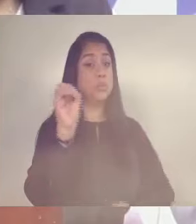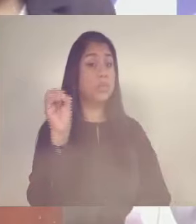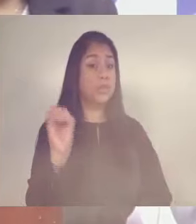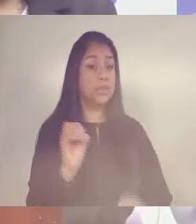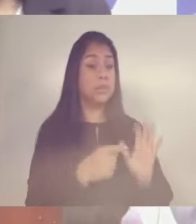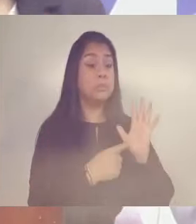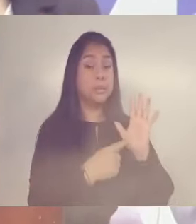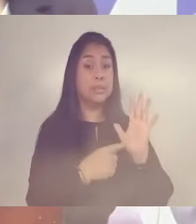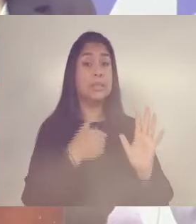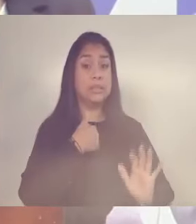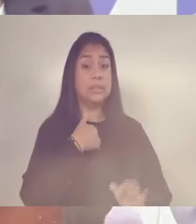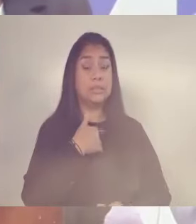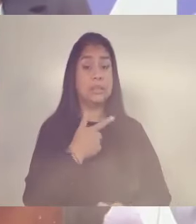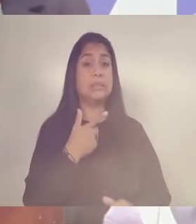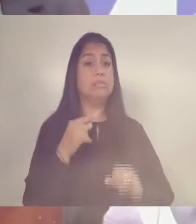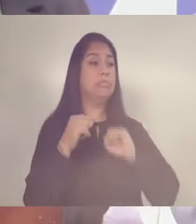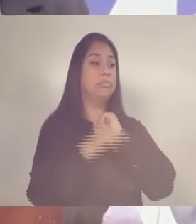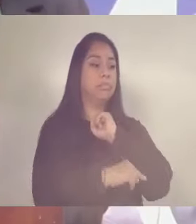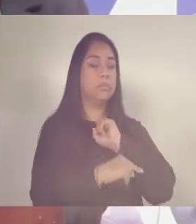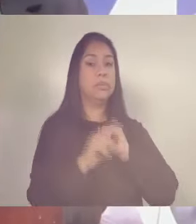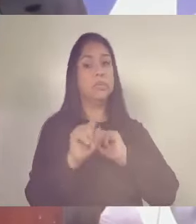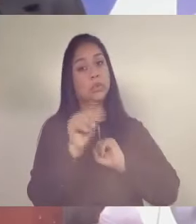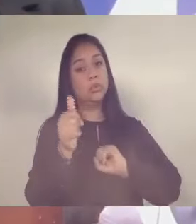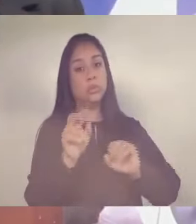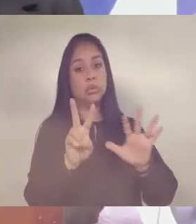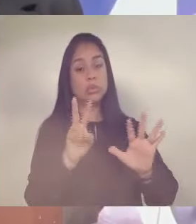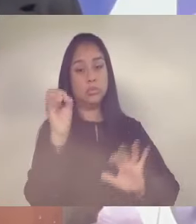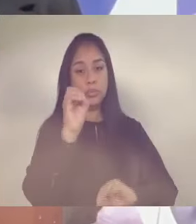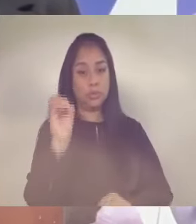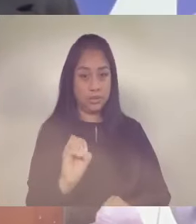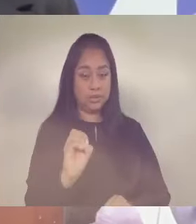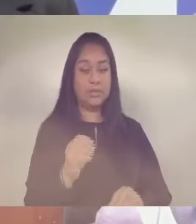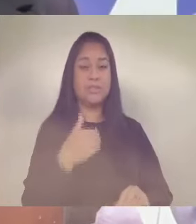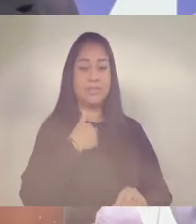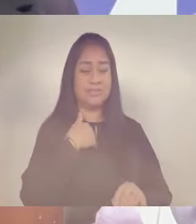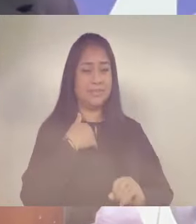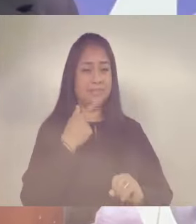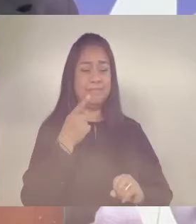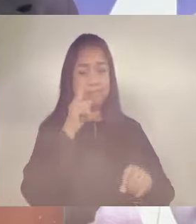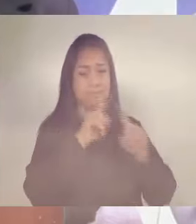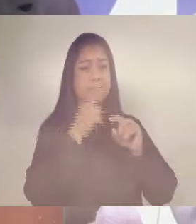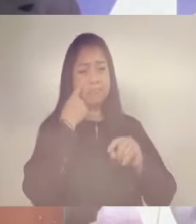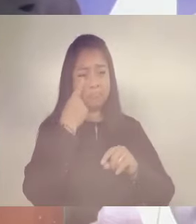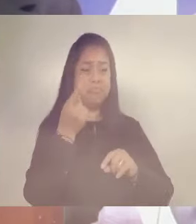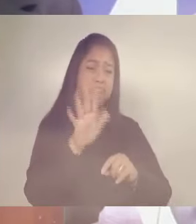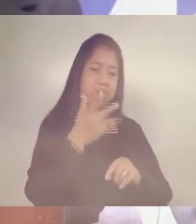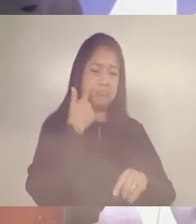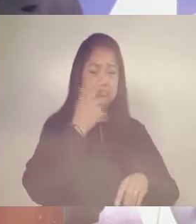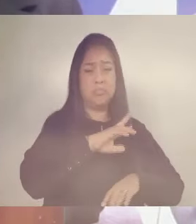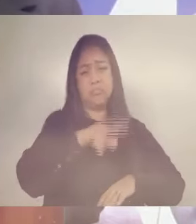presentan daños graves y el otro 7% presentan daños de consideración.